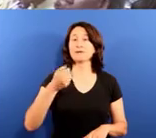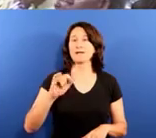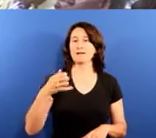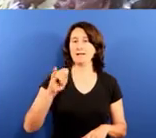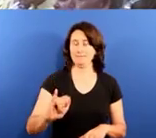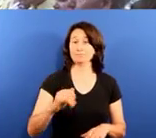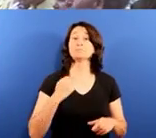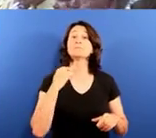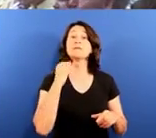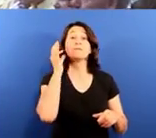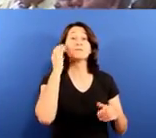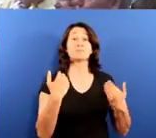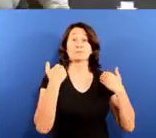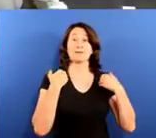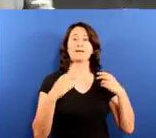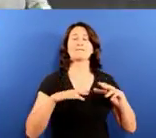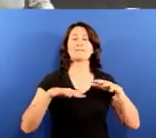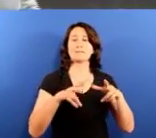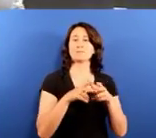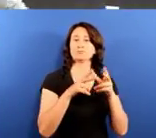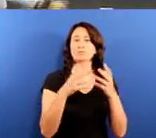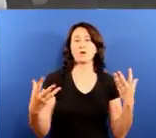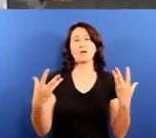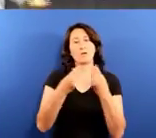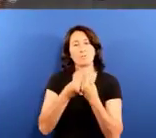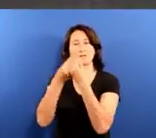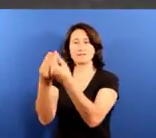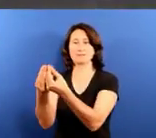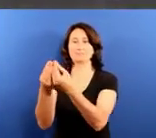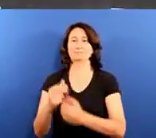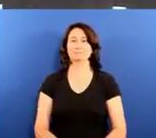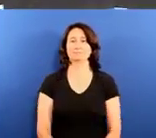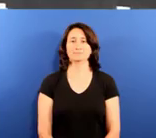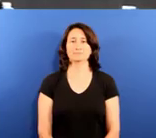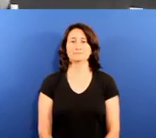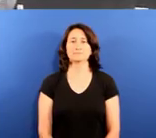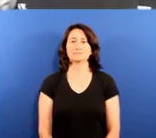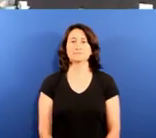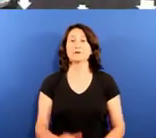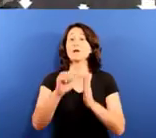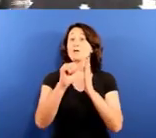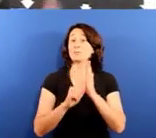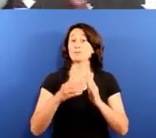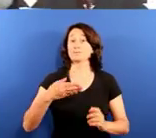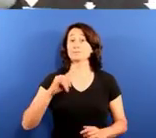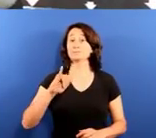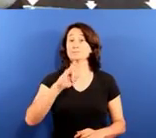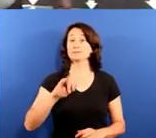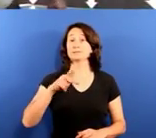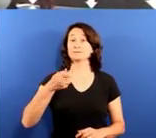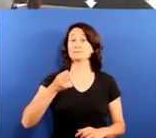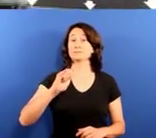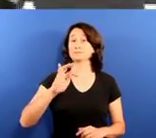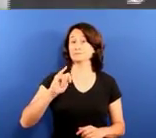al juego de la cesta punta y disfrutar de la exhibición de 4 pelotaris. Ardanza se refirió al programa